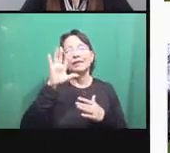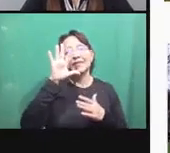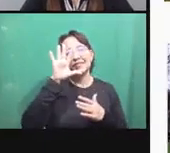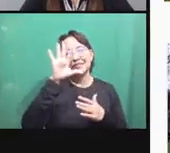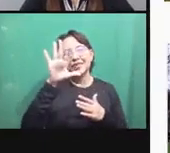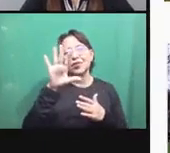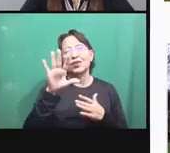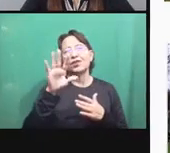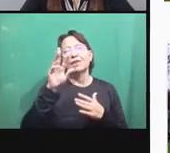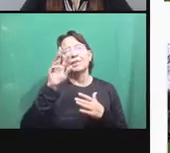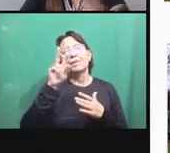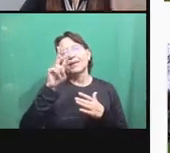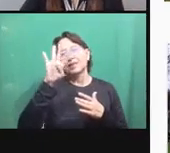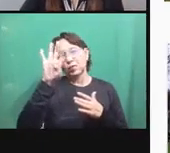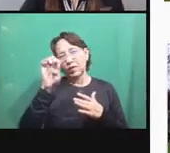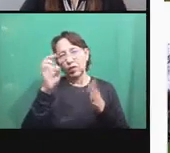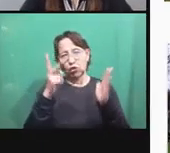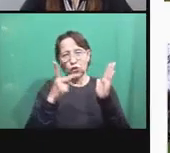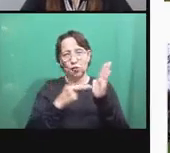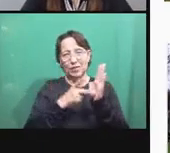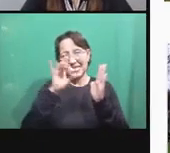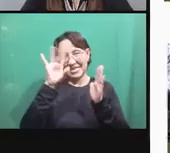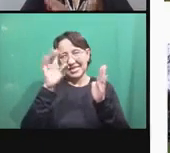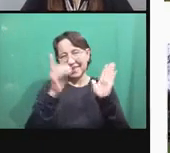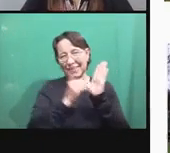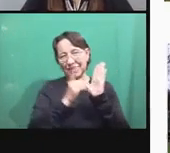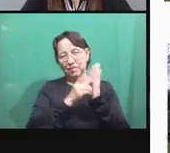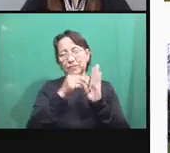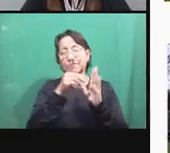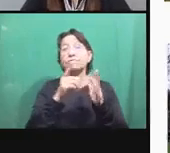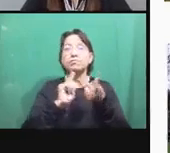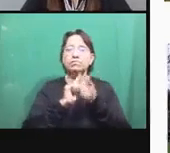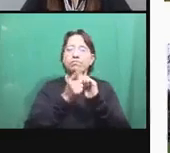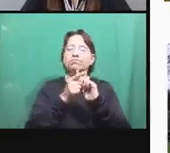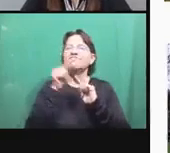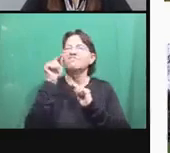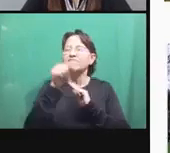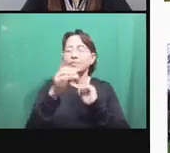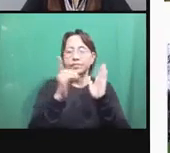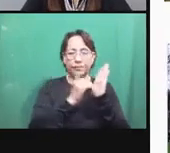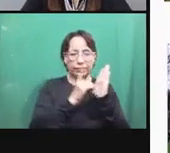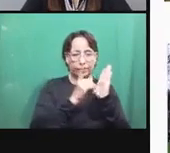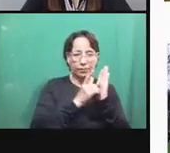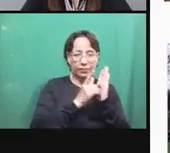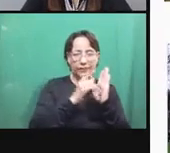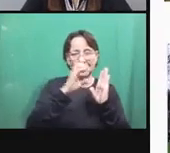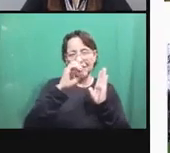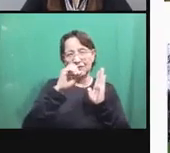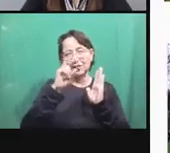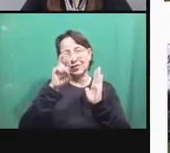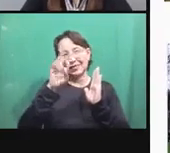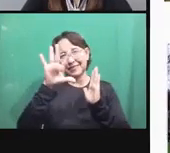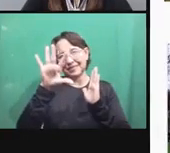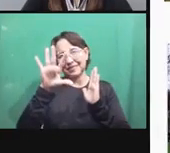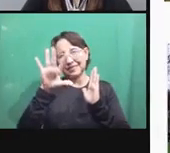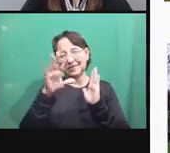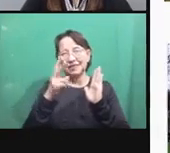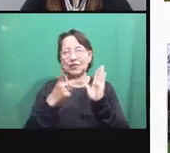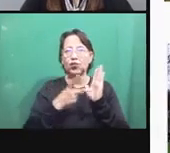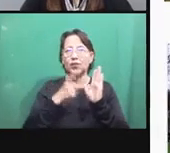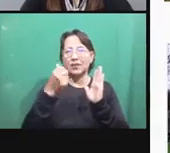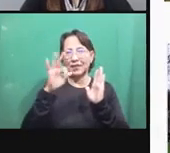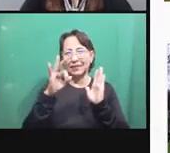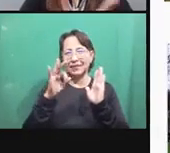de 2015 y que fue modificado o que modifica de alguna manera el decreto distrital 075 de